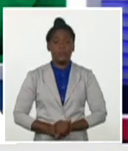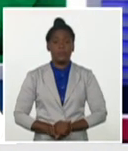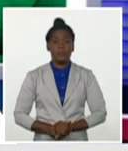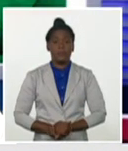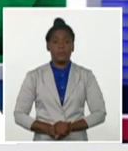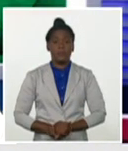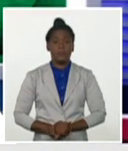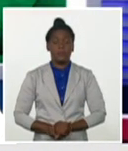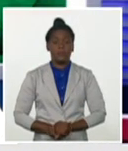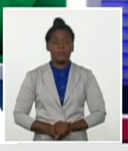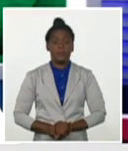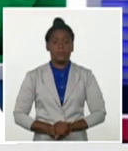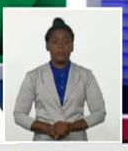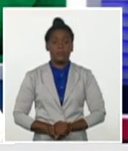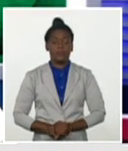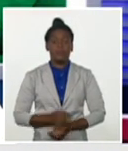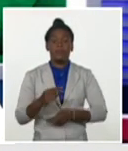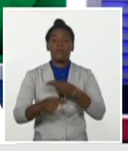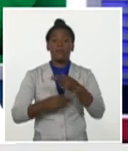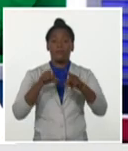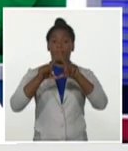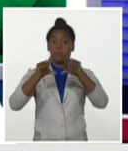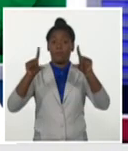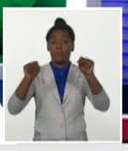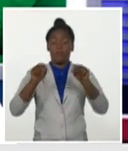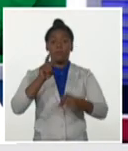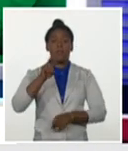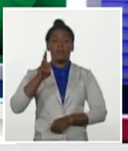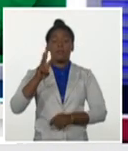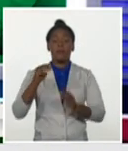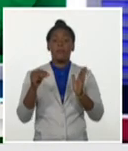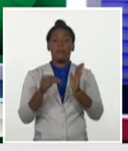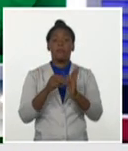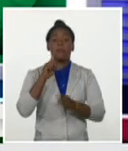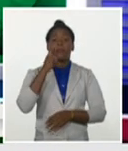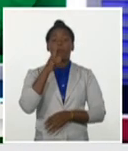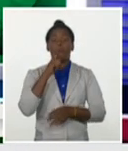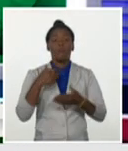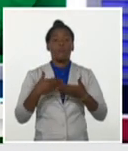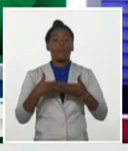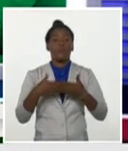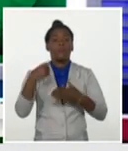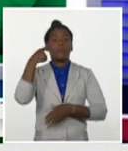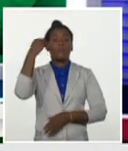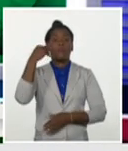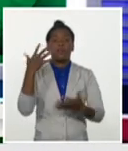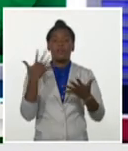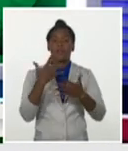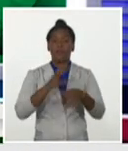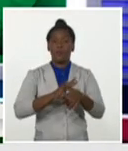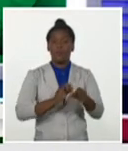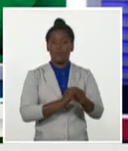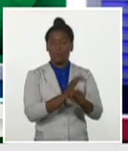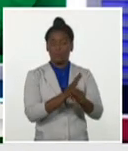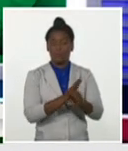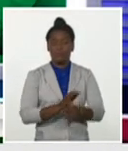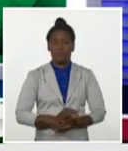Se procesaron más de 23.000 PCR para el diagnóstico de la enfermedad,